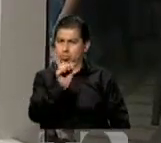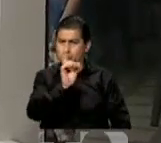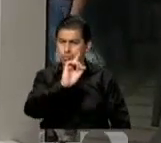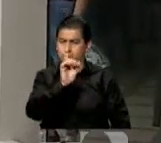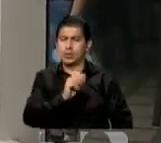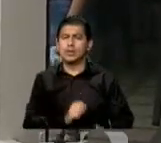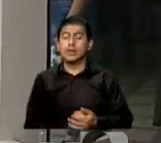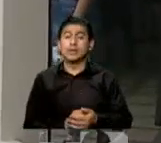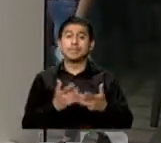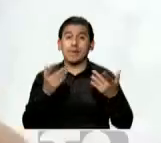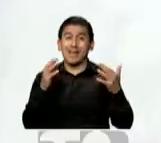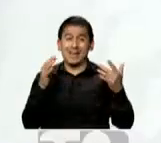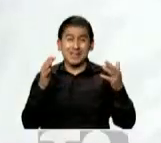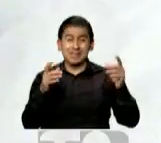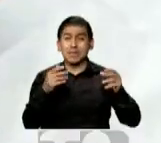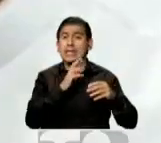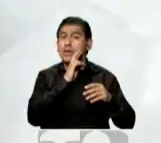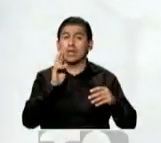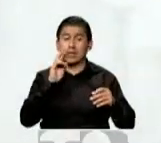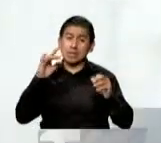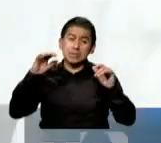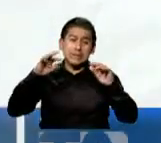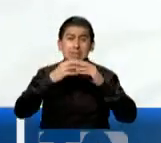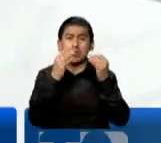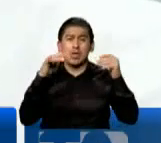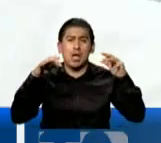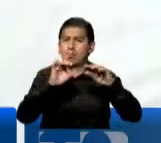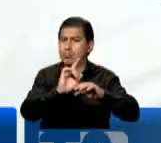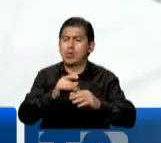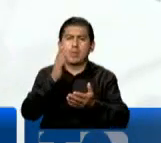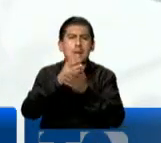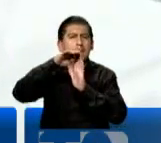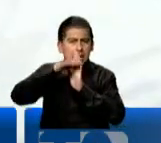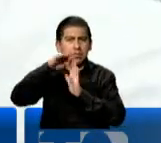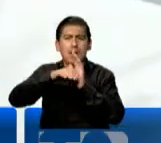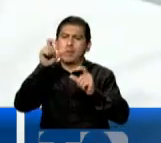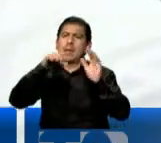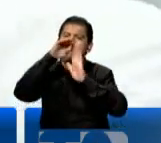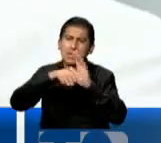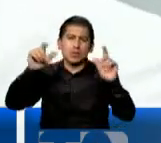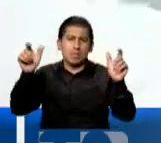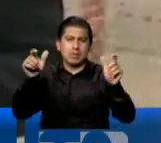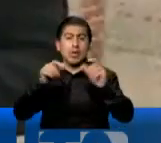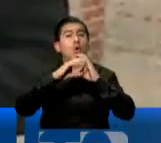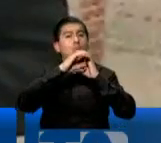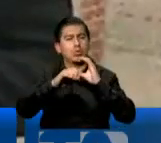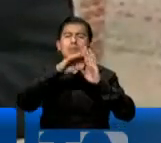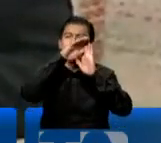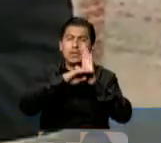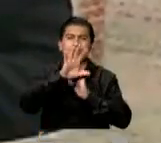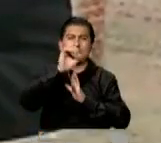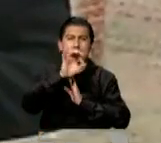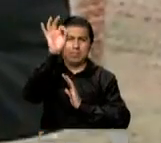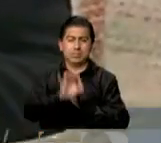también disminuido al 50% el aforo de los restaurantes, se va a disminuir también al 50% el aforo de los buses. El